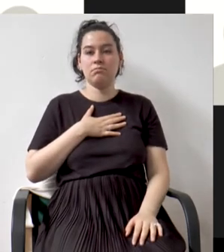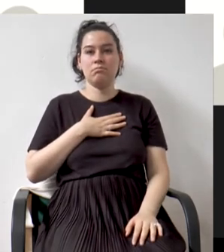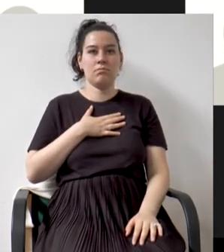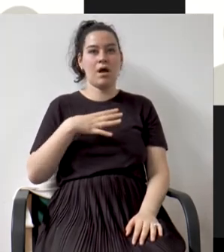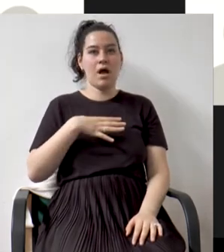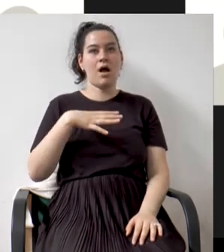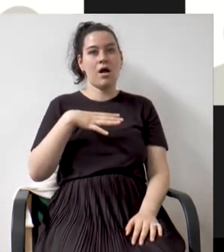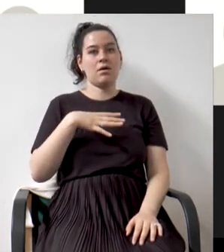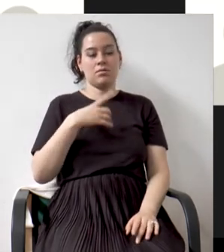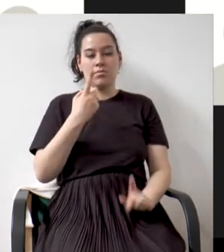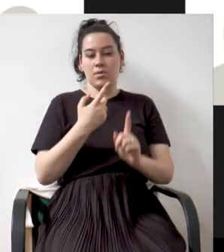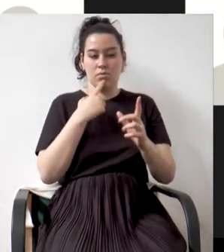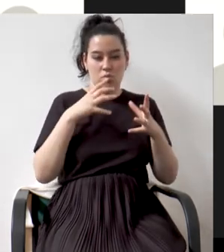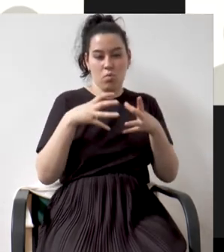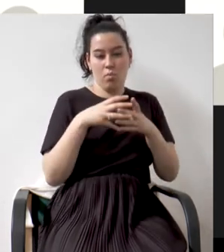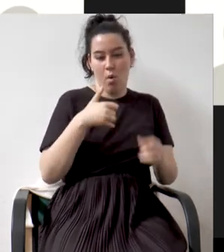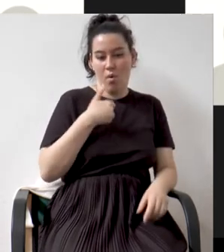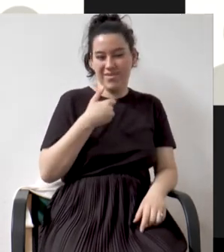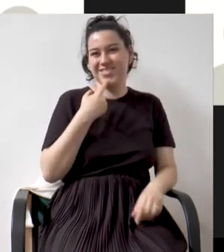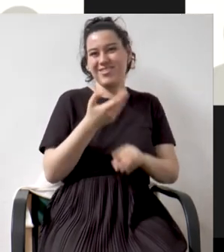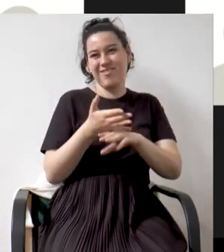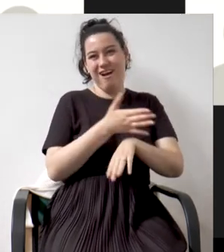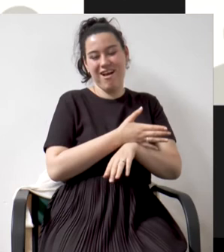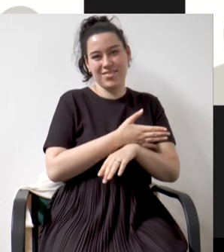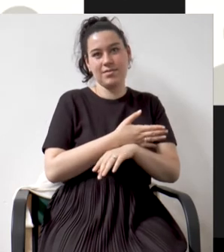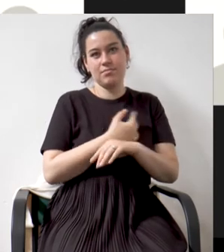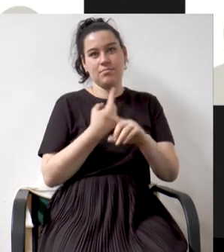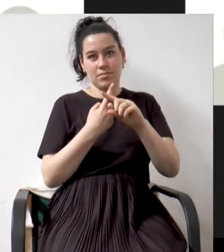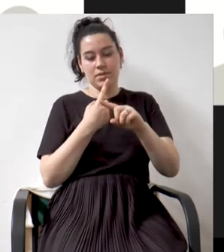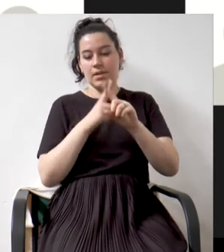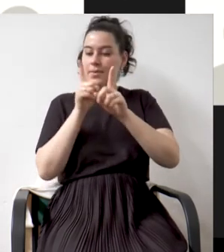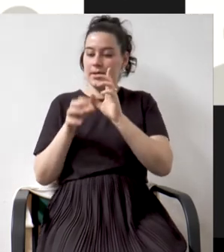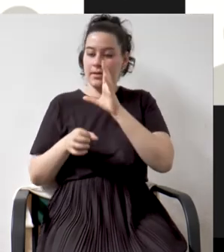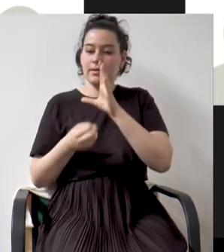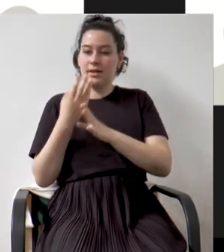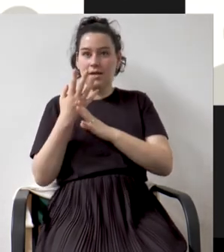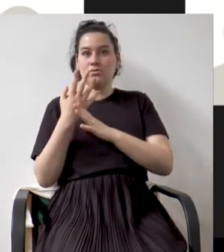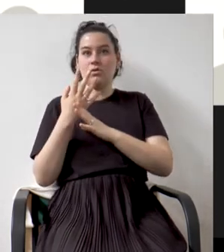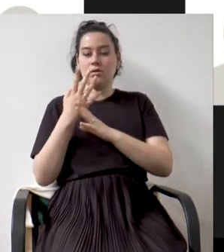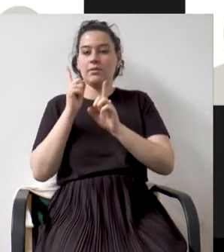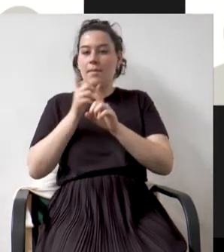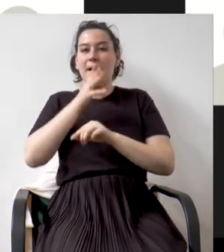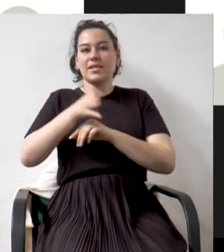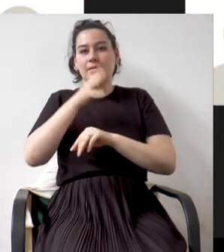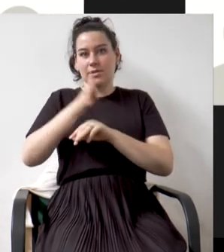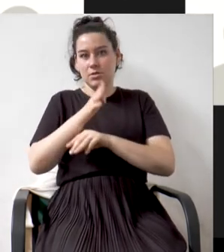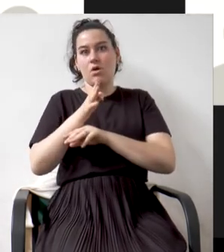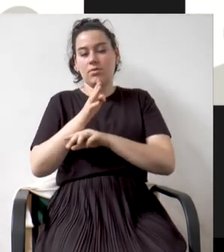puede ser la juventud, esa que se refería. La otra es la de creación universitaria. El ISEF